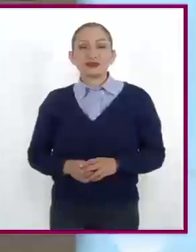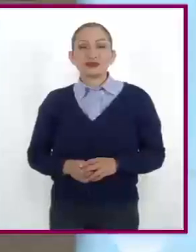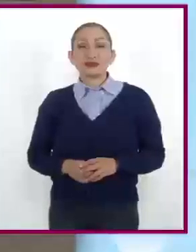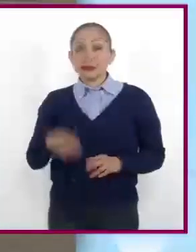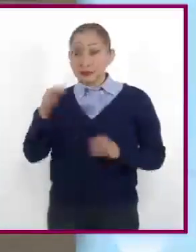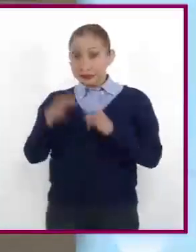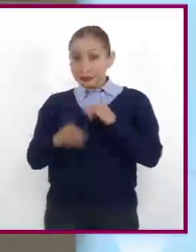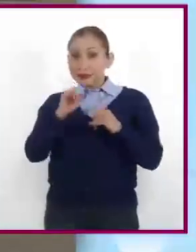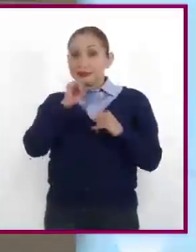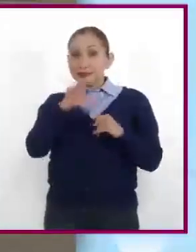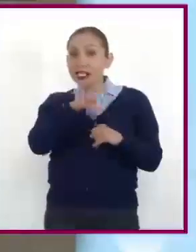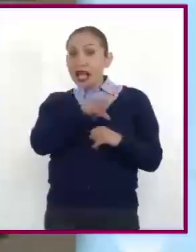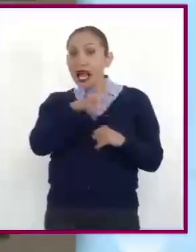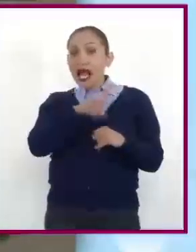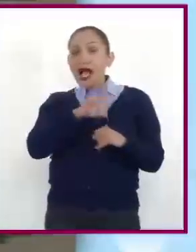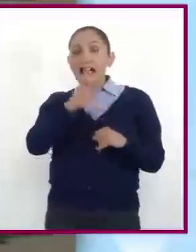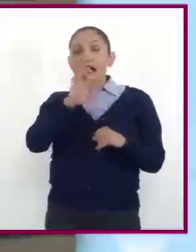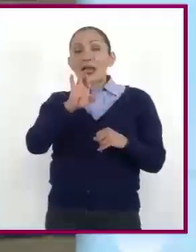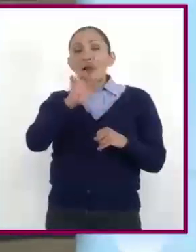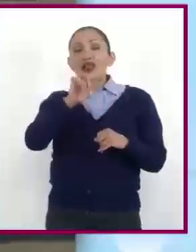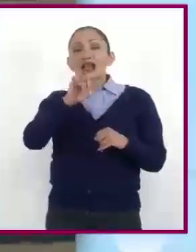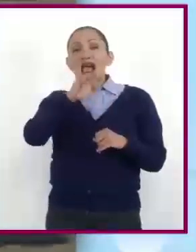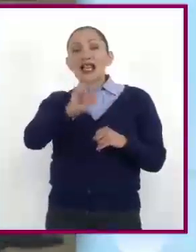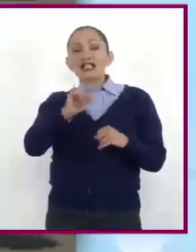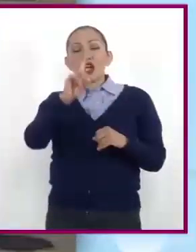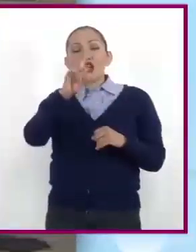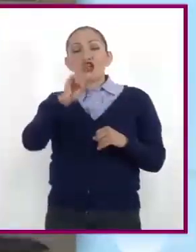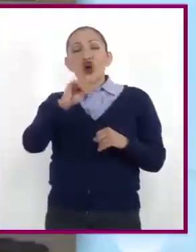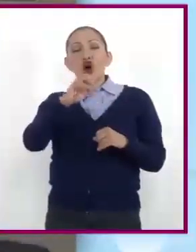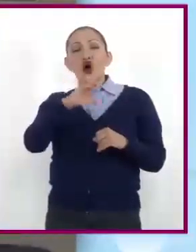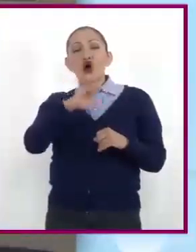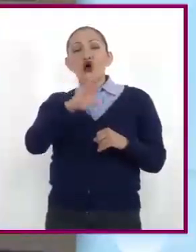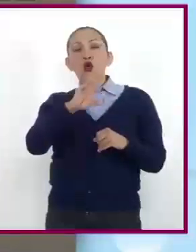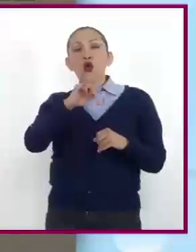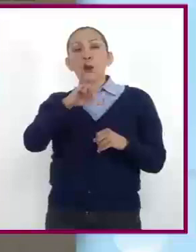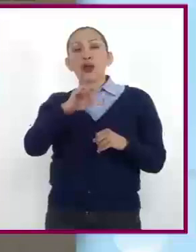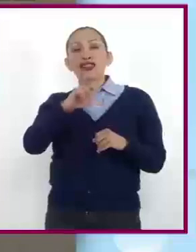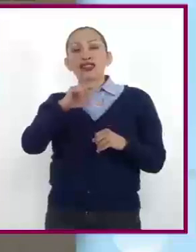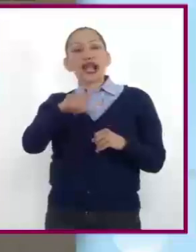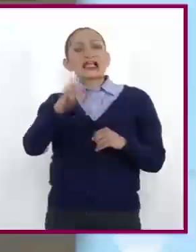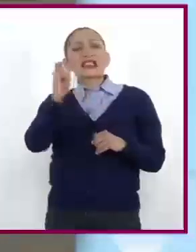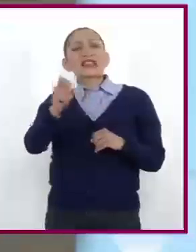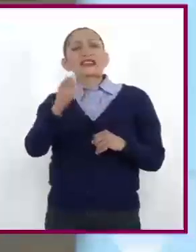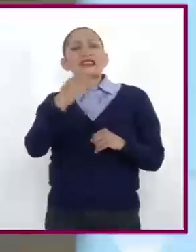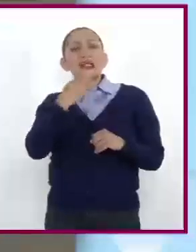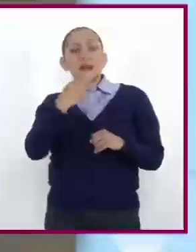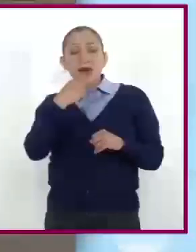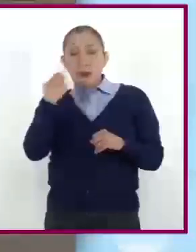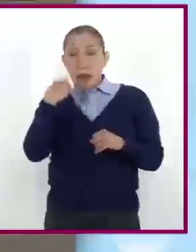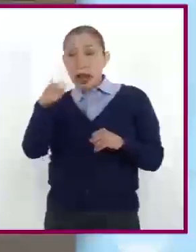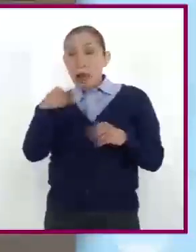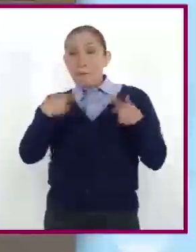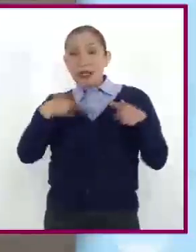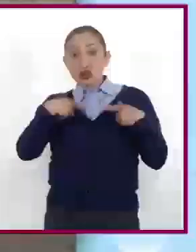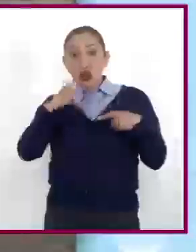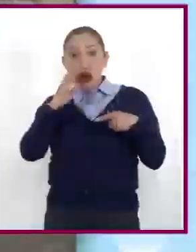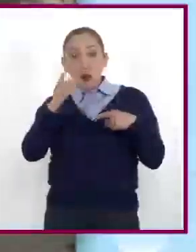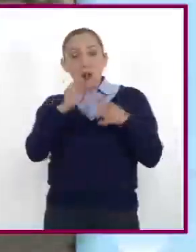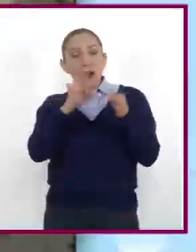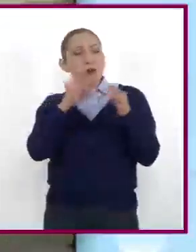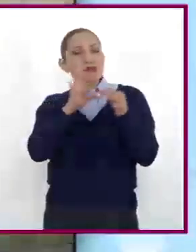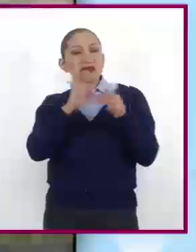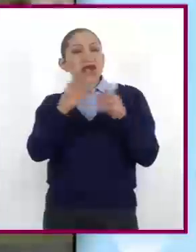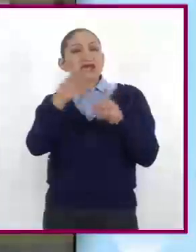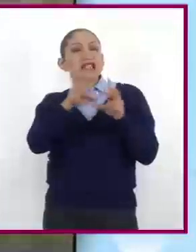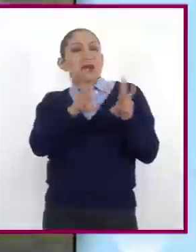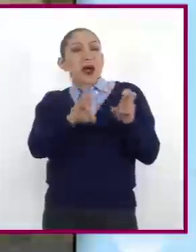Y finalmente están los reportajes documentales, cuya función es ilustrar al público acerca de un tema. Por